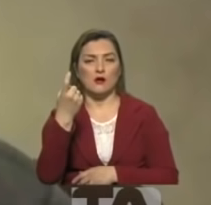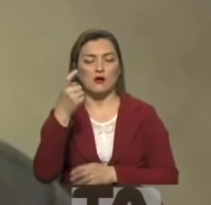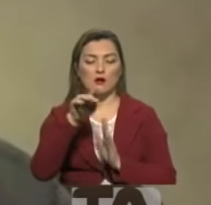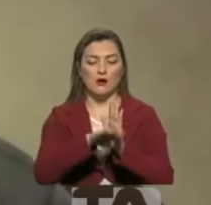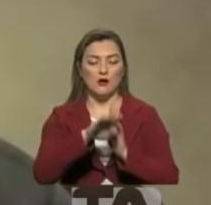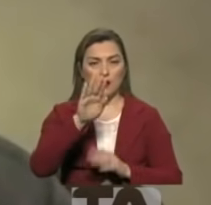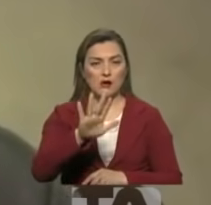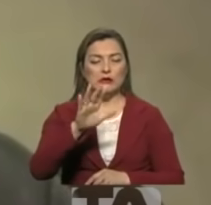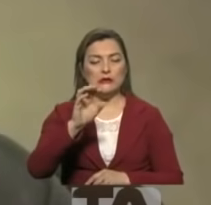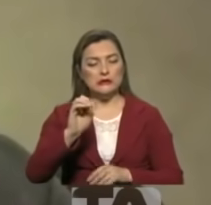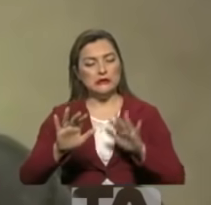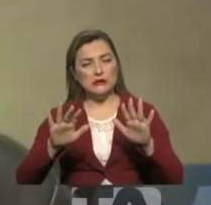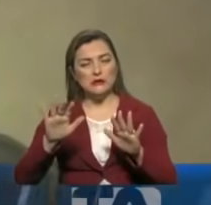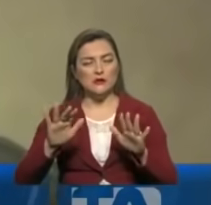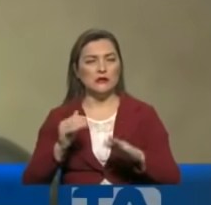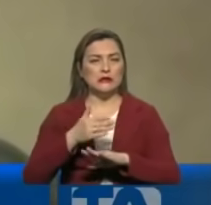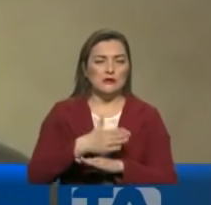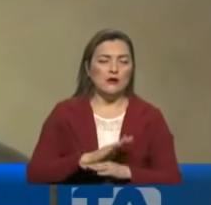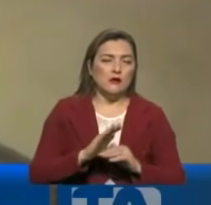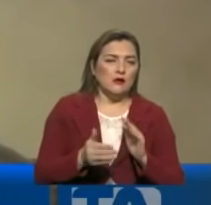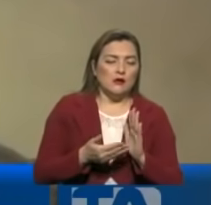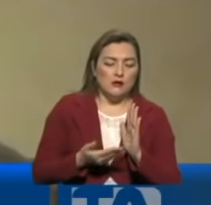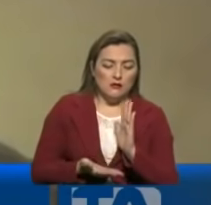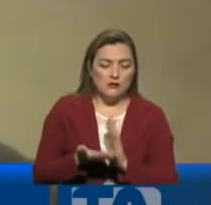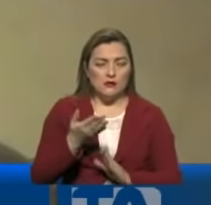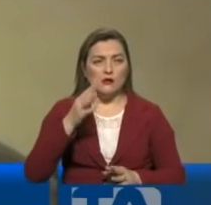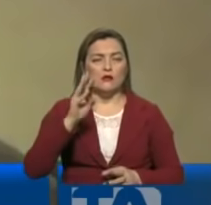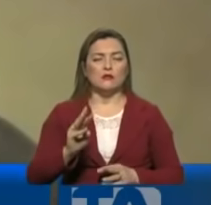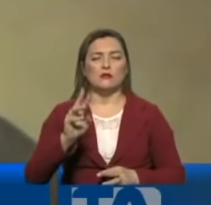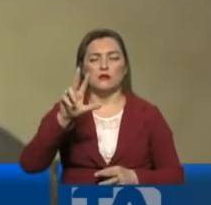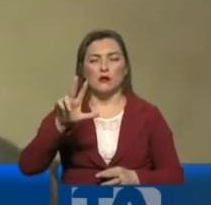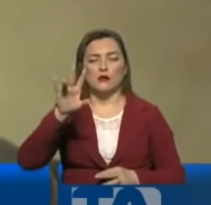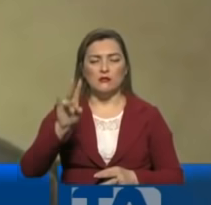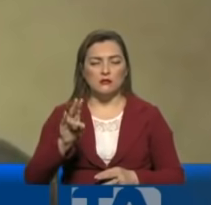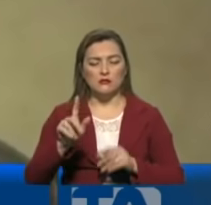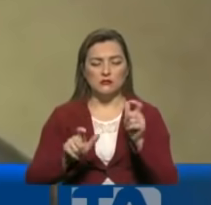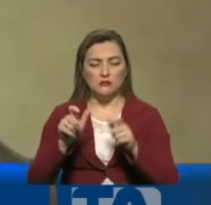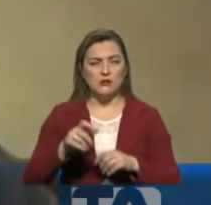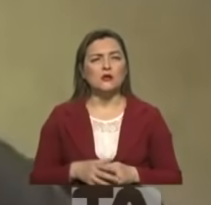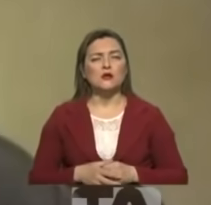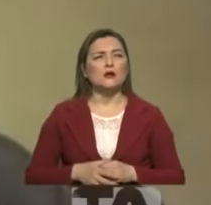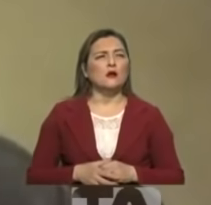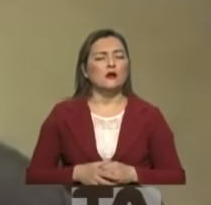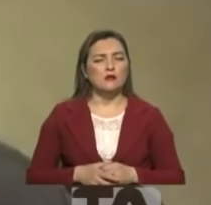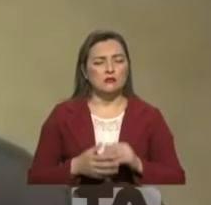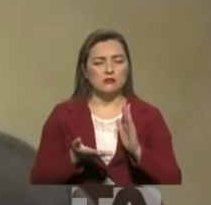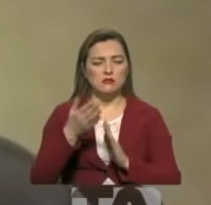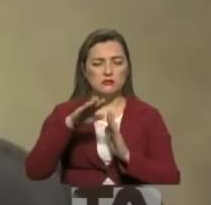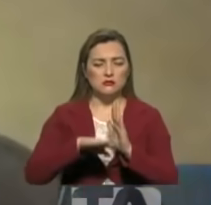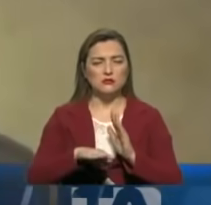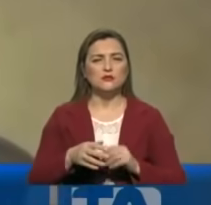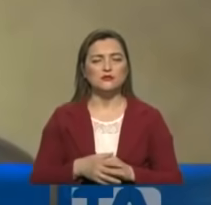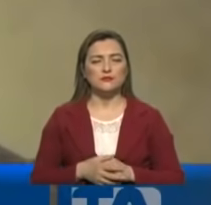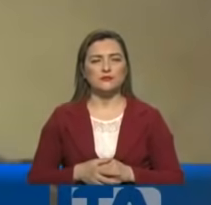a 500 y pico, y luego nuevamente habla de 637 personas. Entonces suben, bajan, suben,